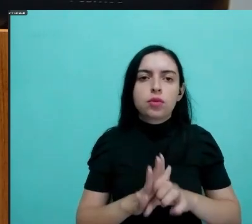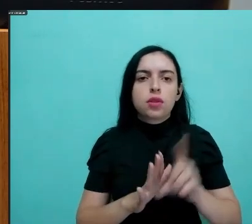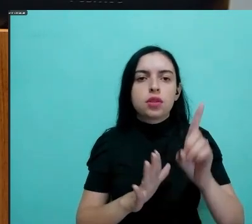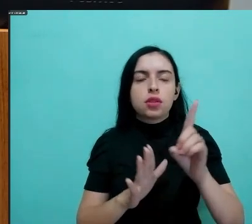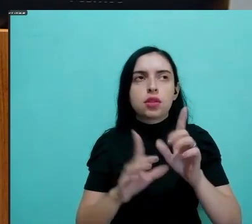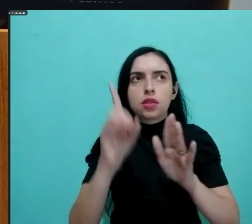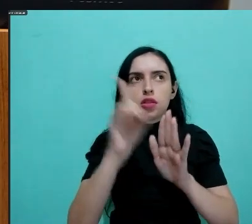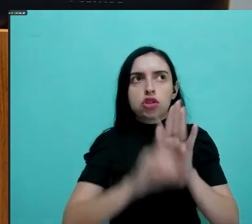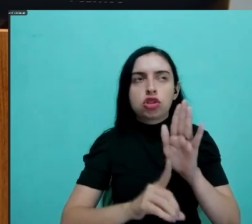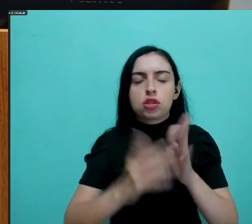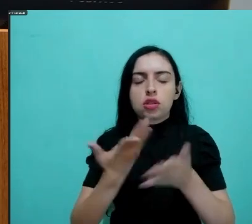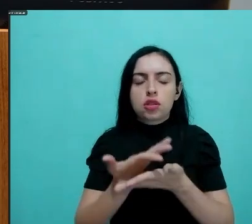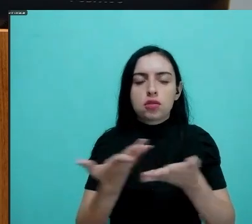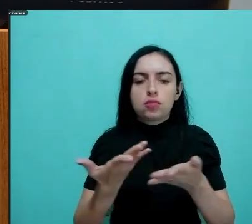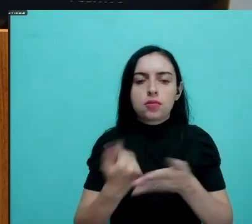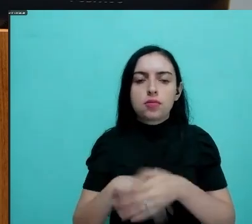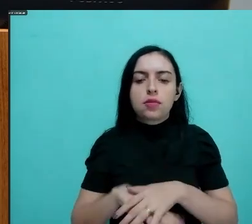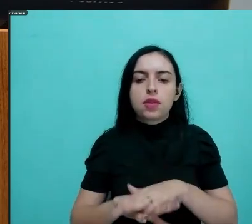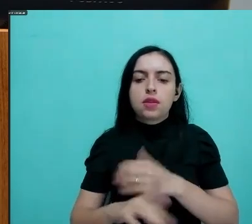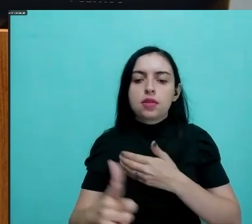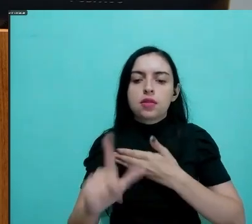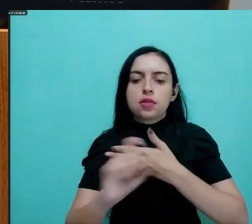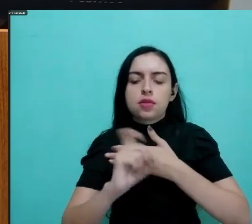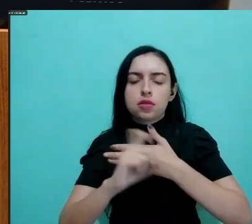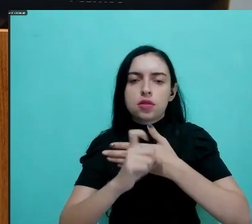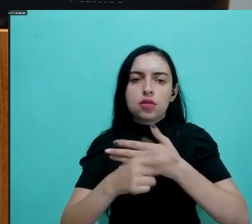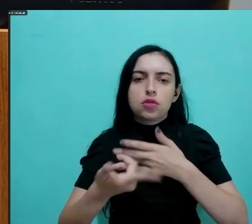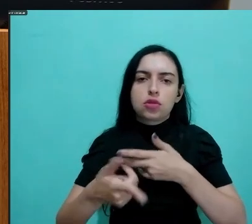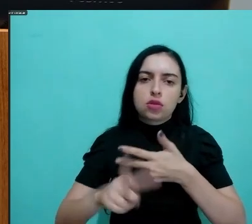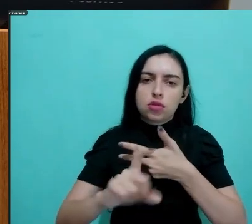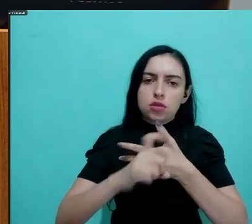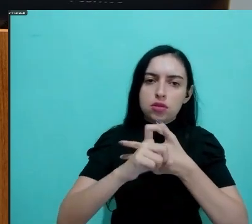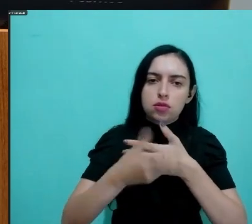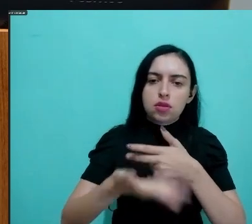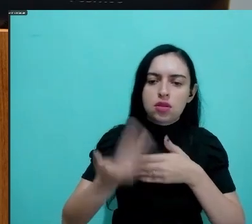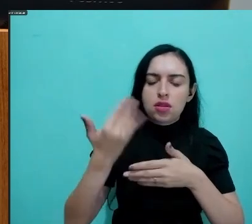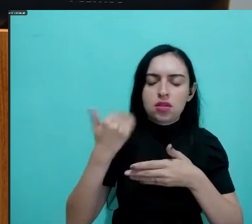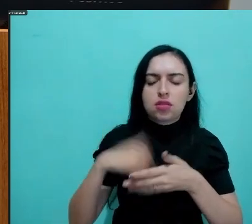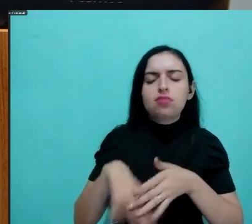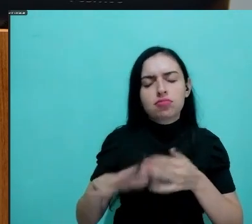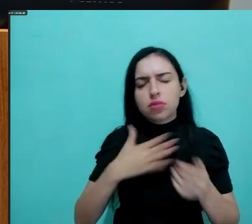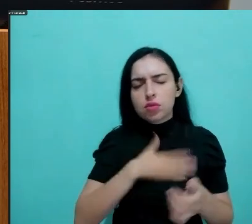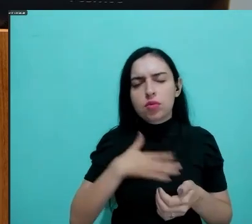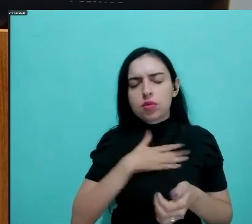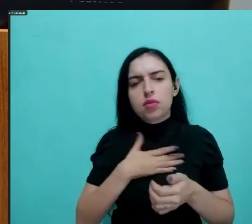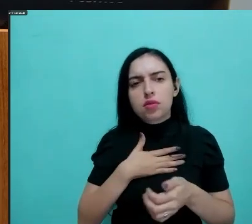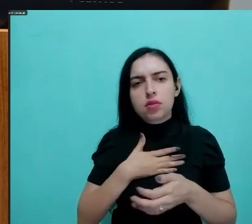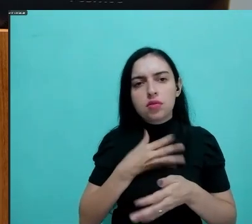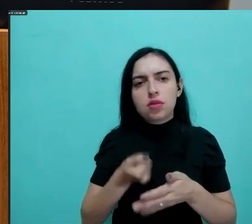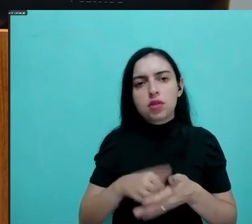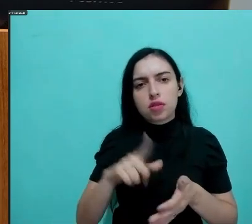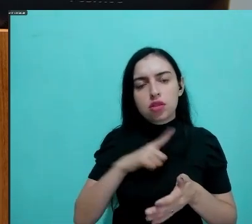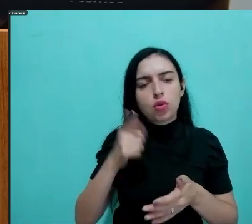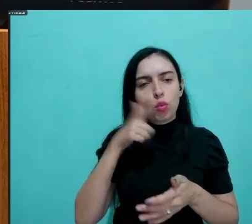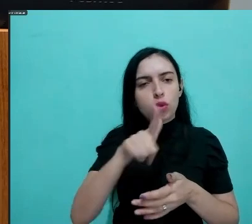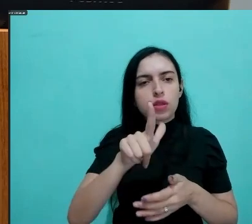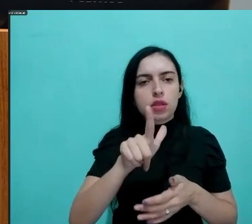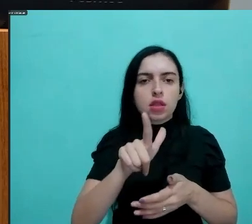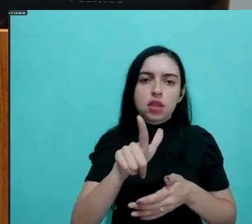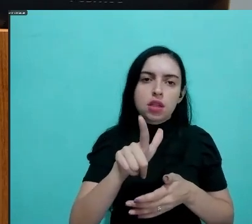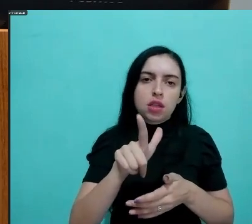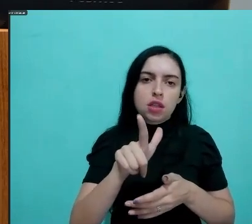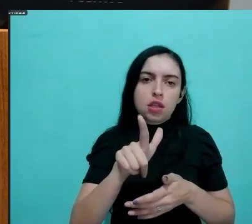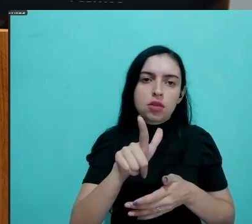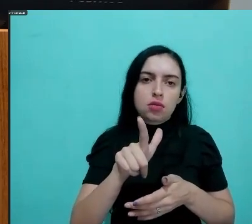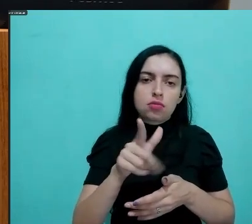el Ejecutivo básicamente era satisfecho de que había conseguido